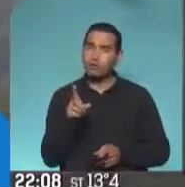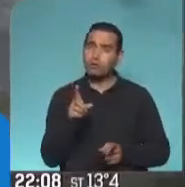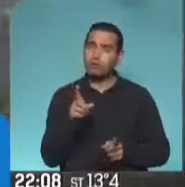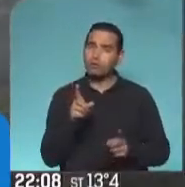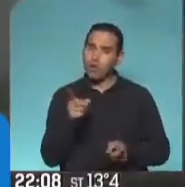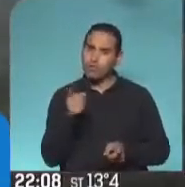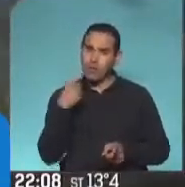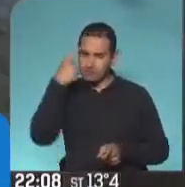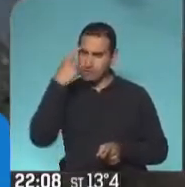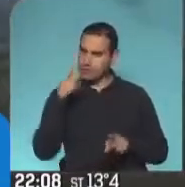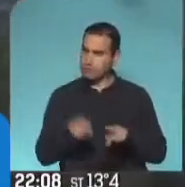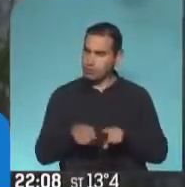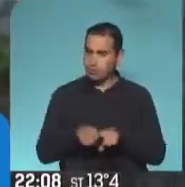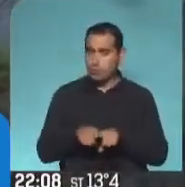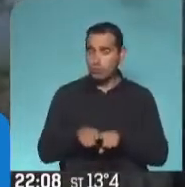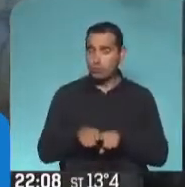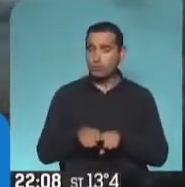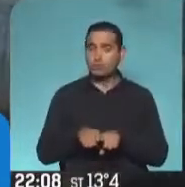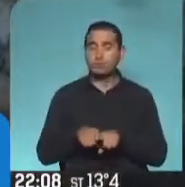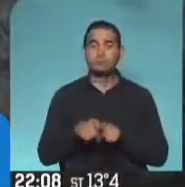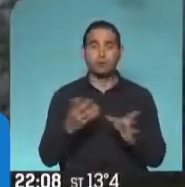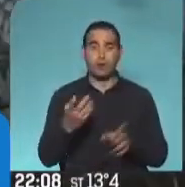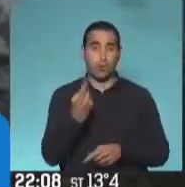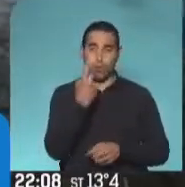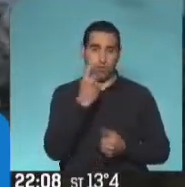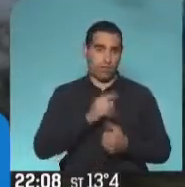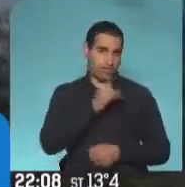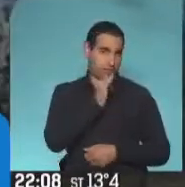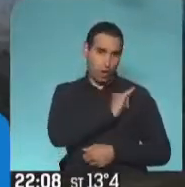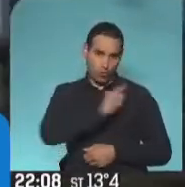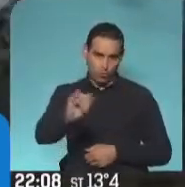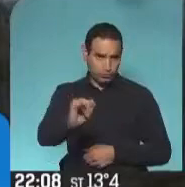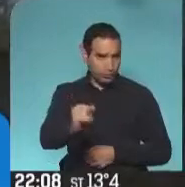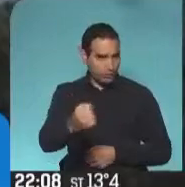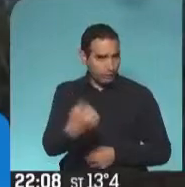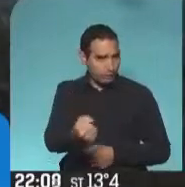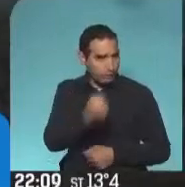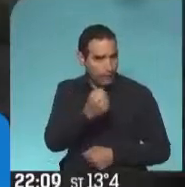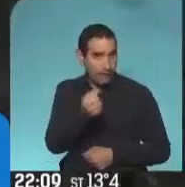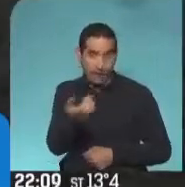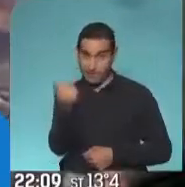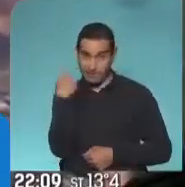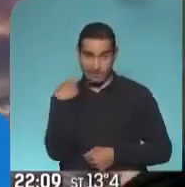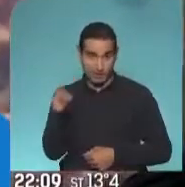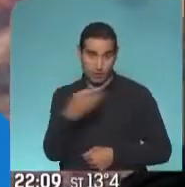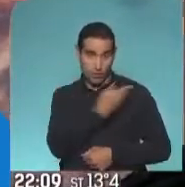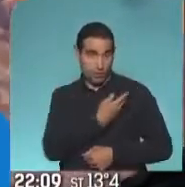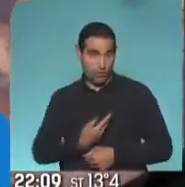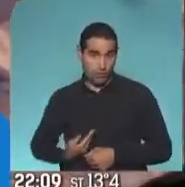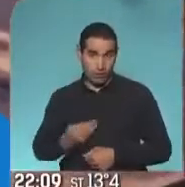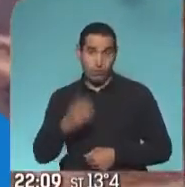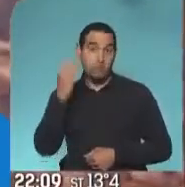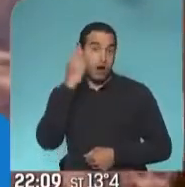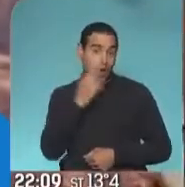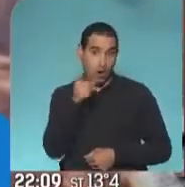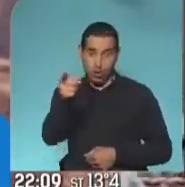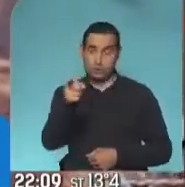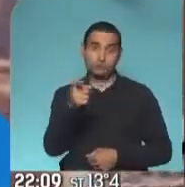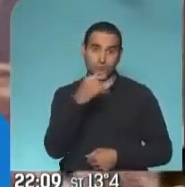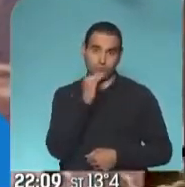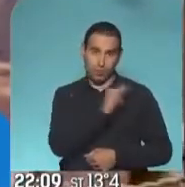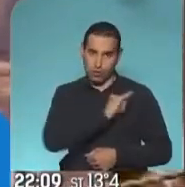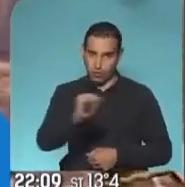esta postura, porque una de las denuncias fuertes que hizo ayer el gobierno de Macron, porque se expresó a través